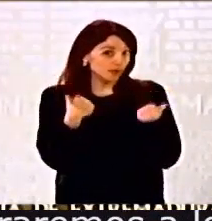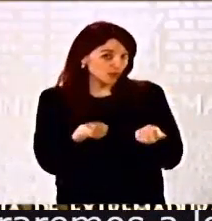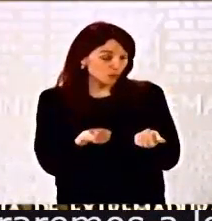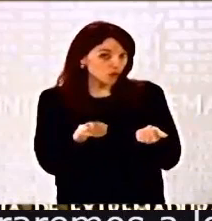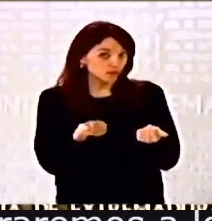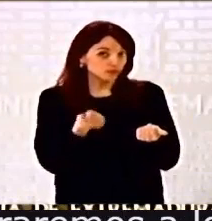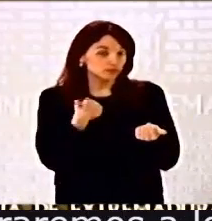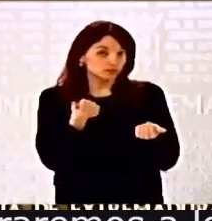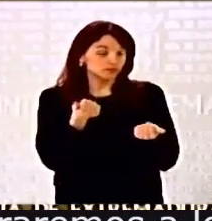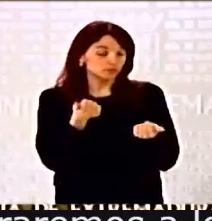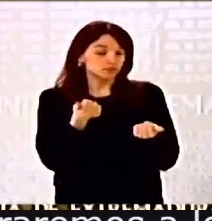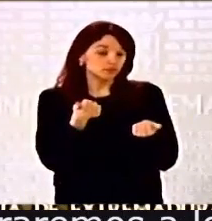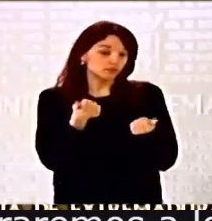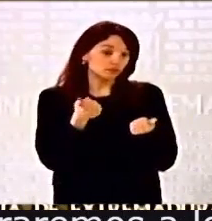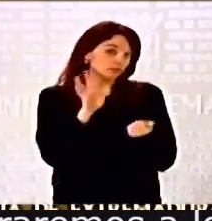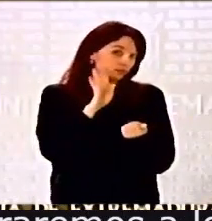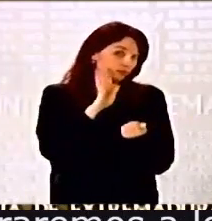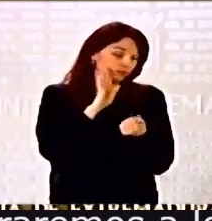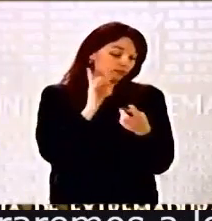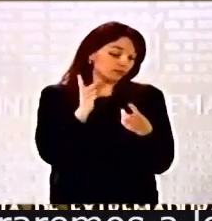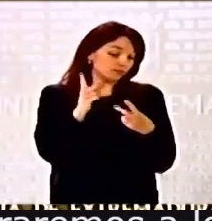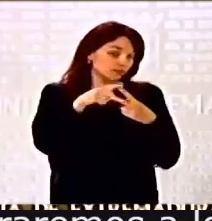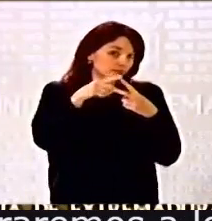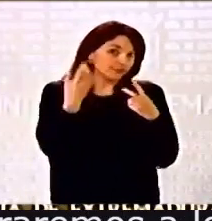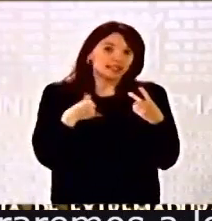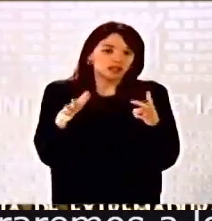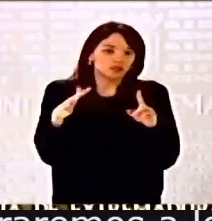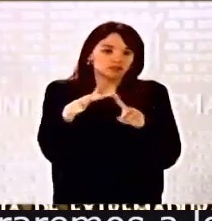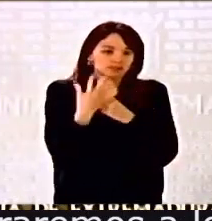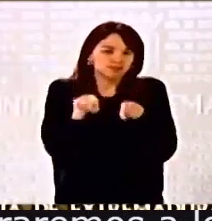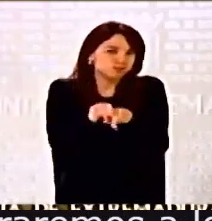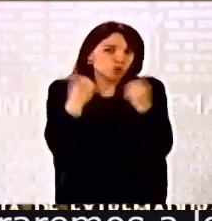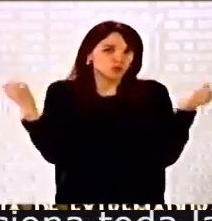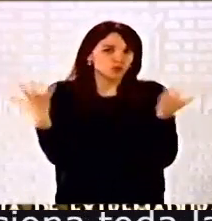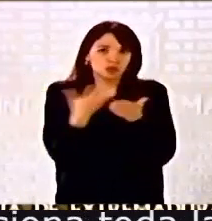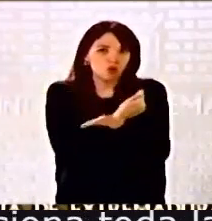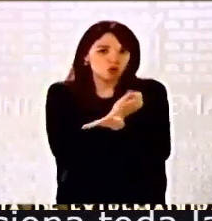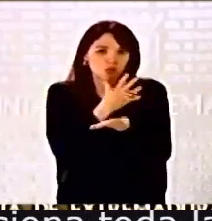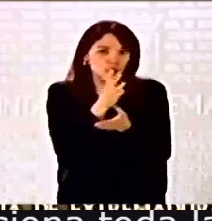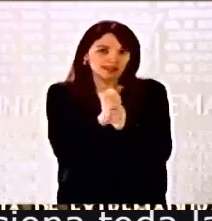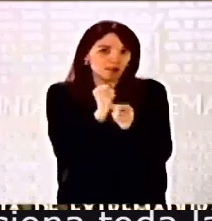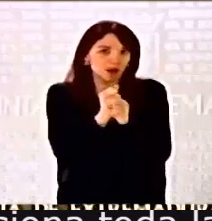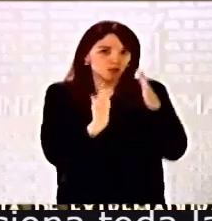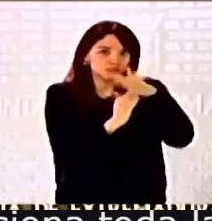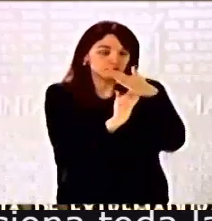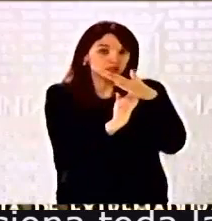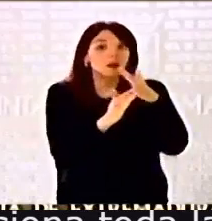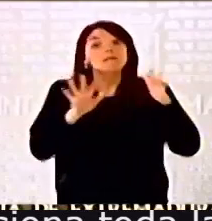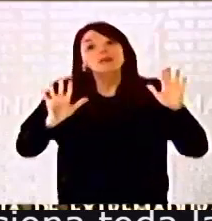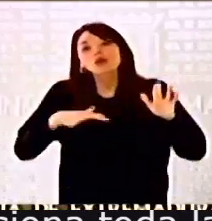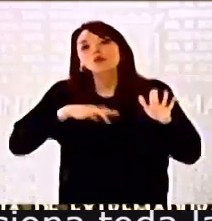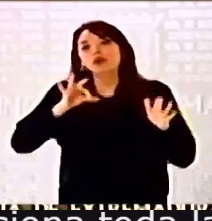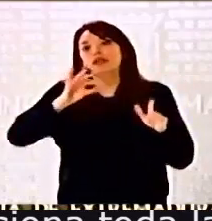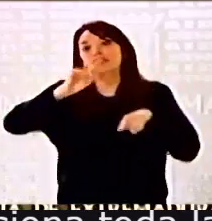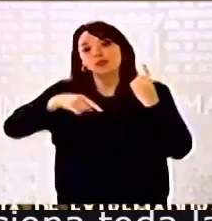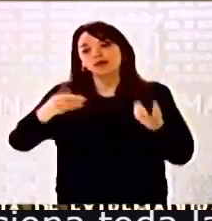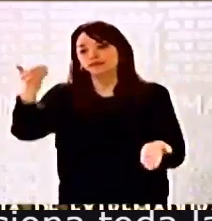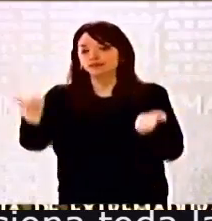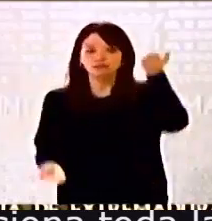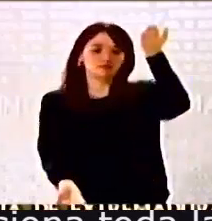toda la dramática destrucción del empleo, pero puede compensarse con los 2